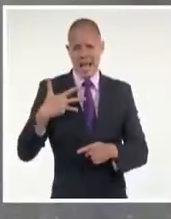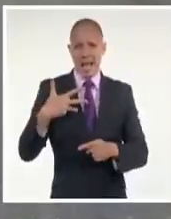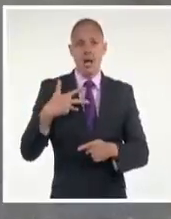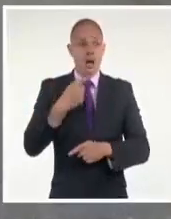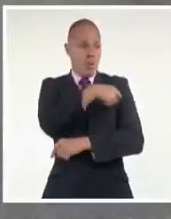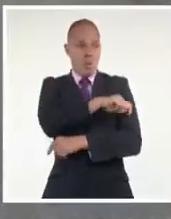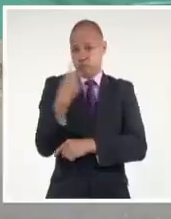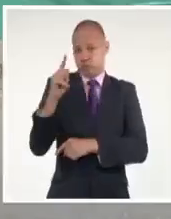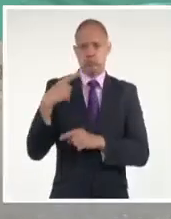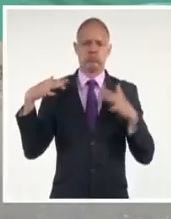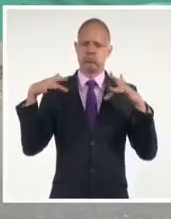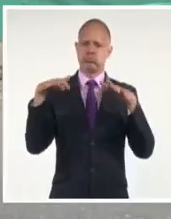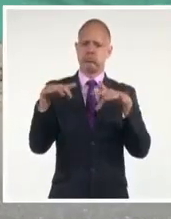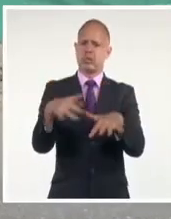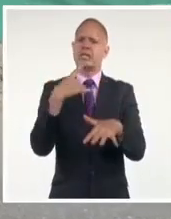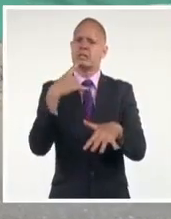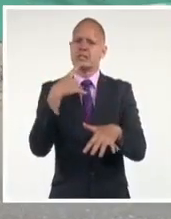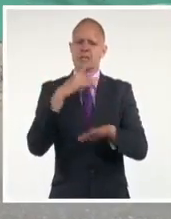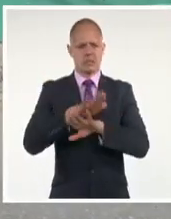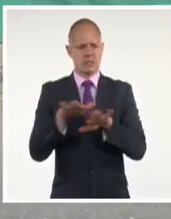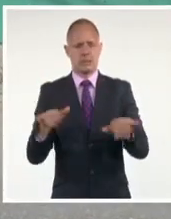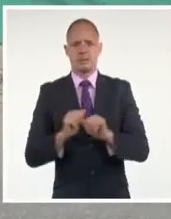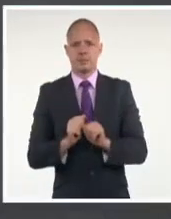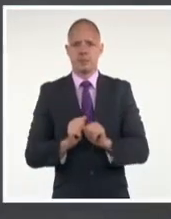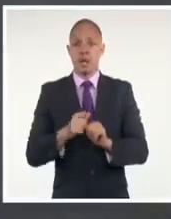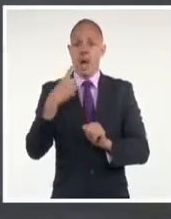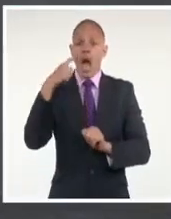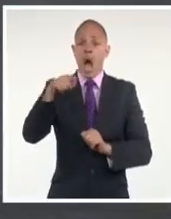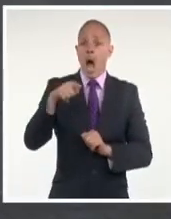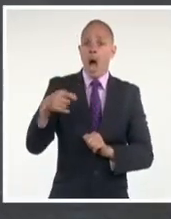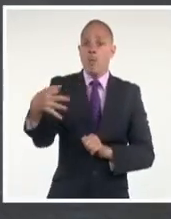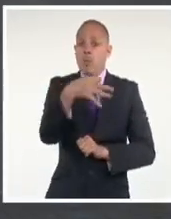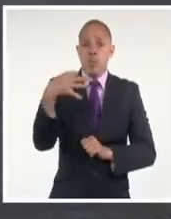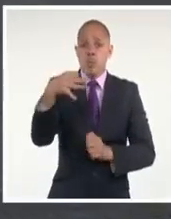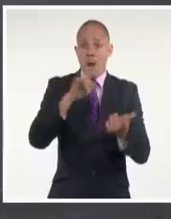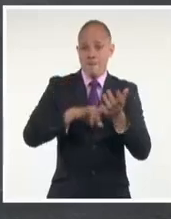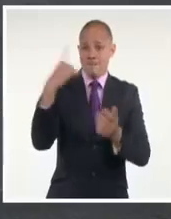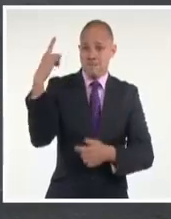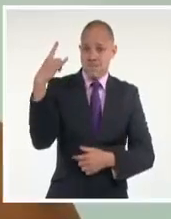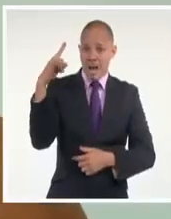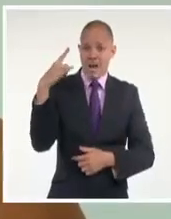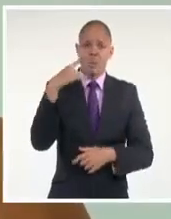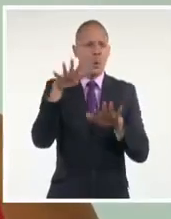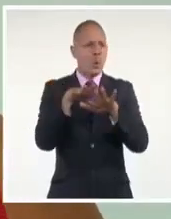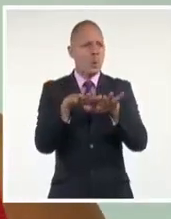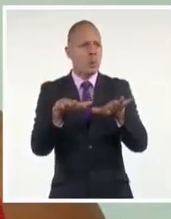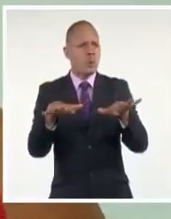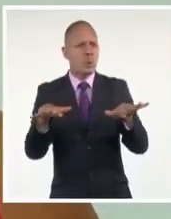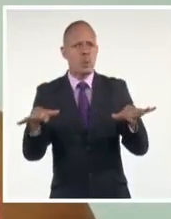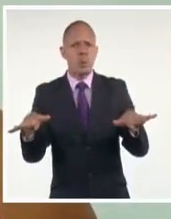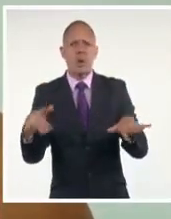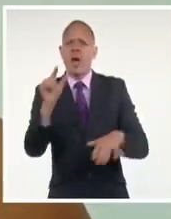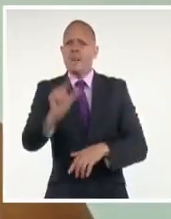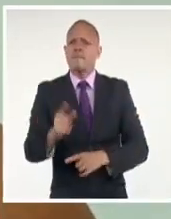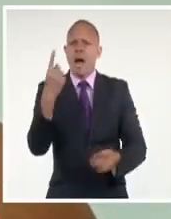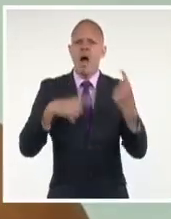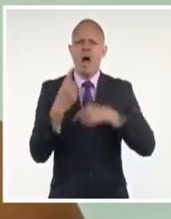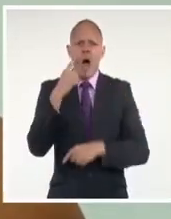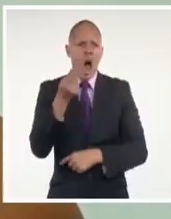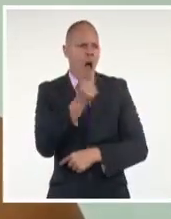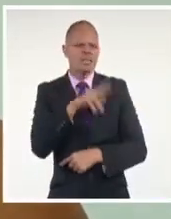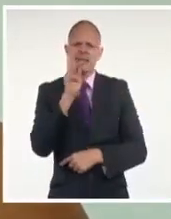La tranquilidad y el aire de paz que siempre se ha respirado en Palma Soriano no lo rompe nadie. Así expresaron quienes, a pesar de la situación que ha